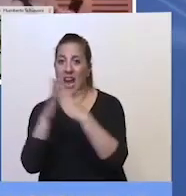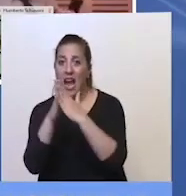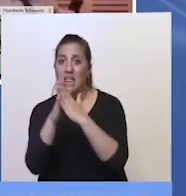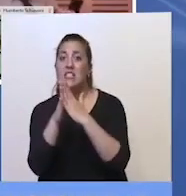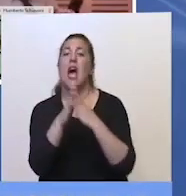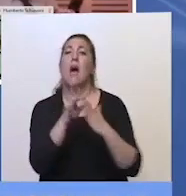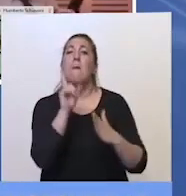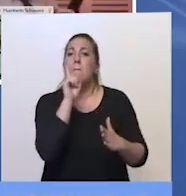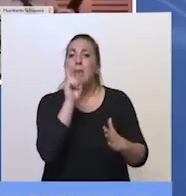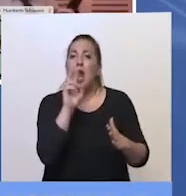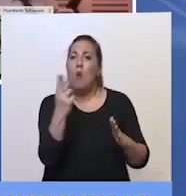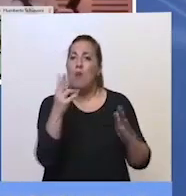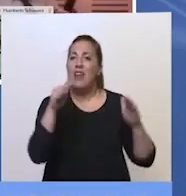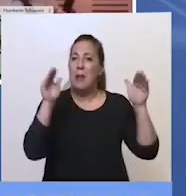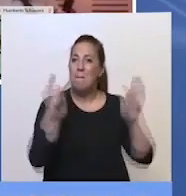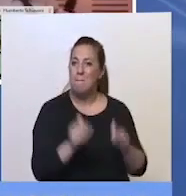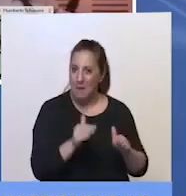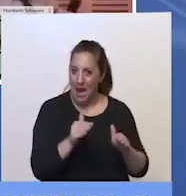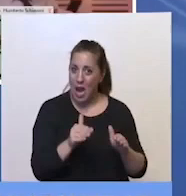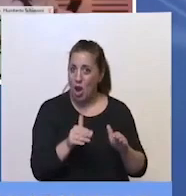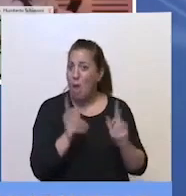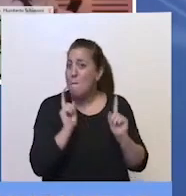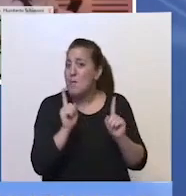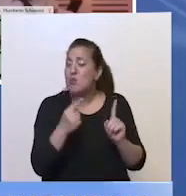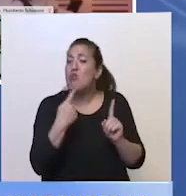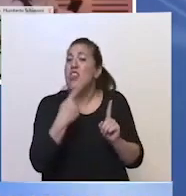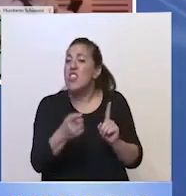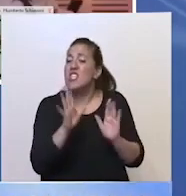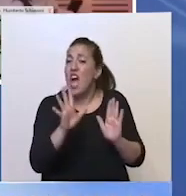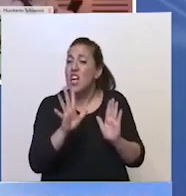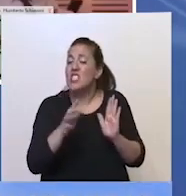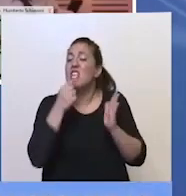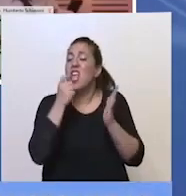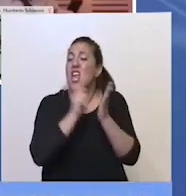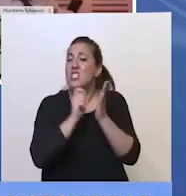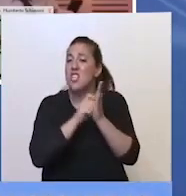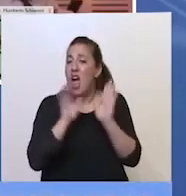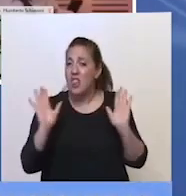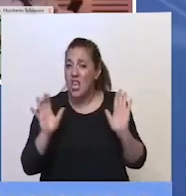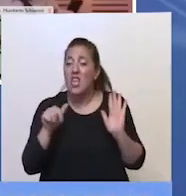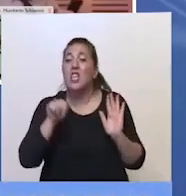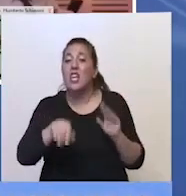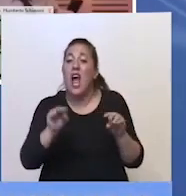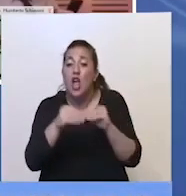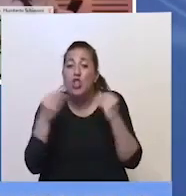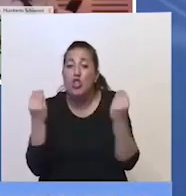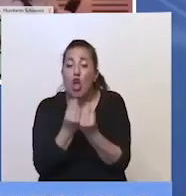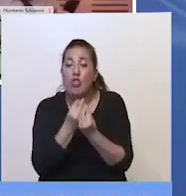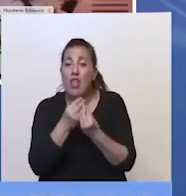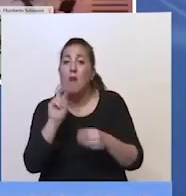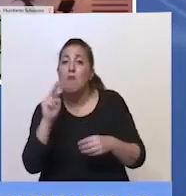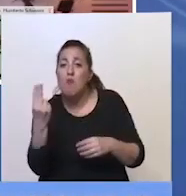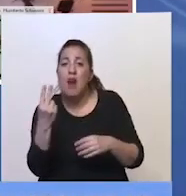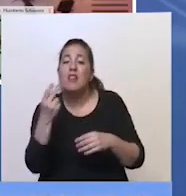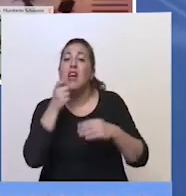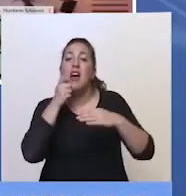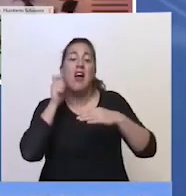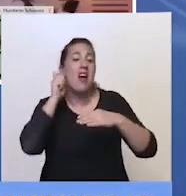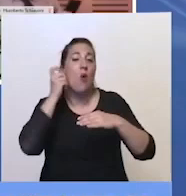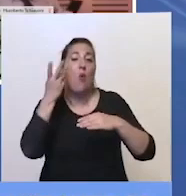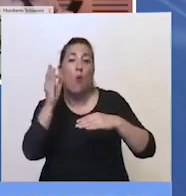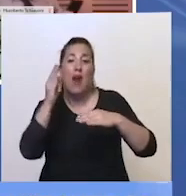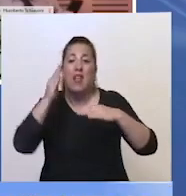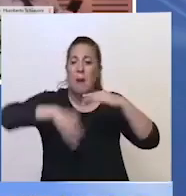bajan notablemente, así lo muestran las estadísticas. Un índice de letalidad que abajo de 40 años no